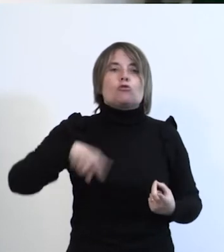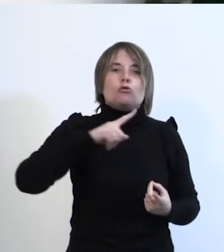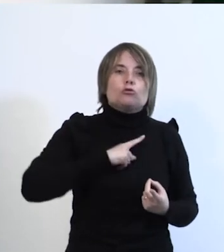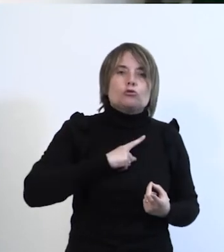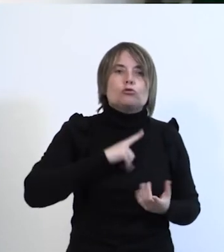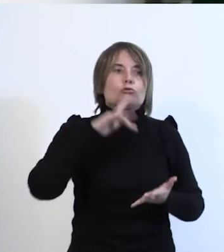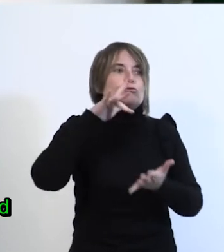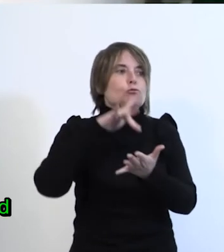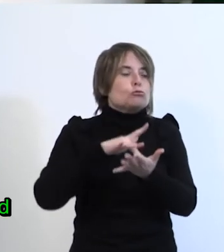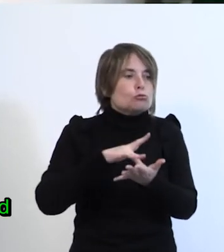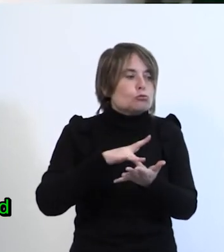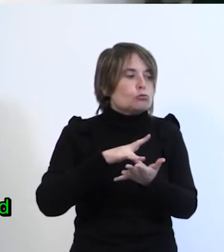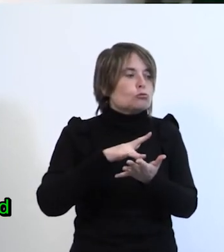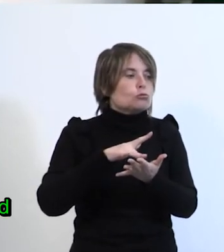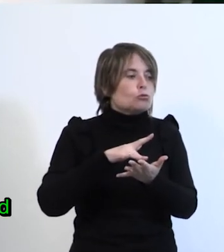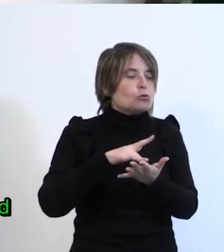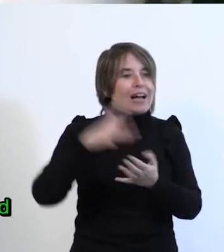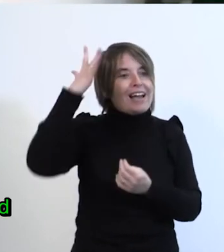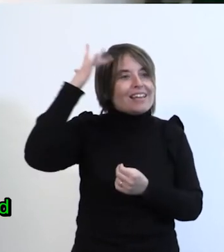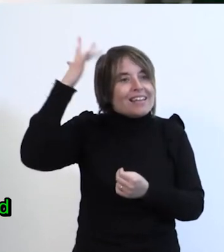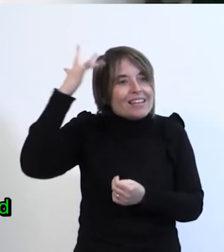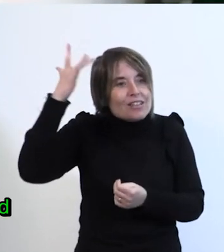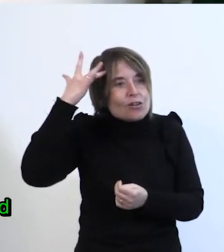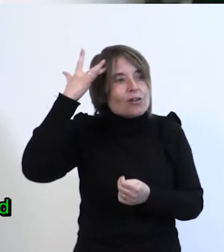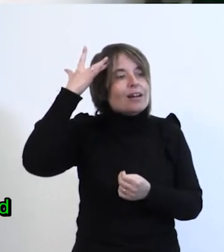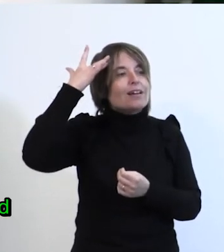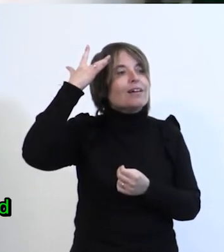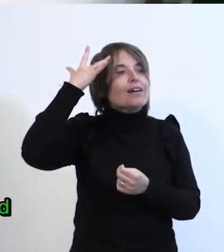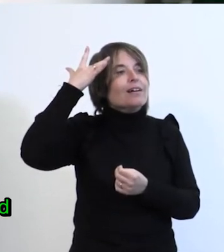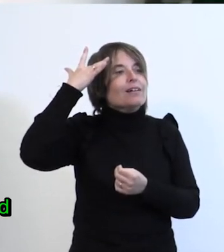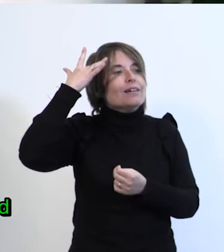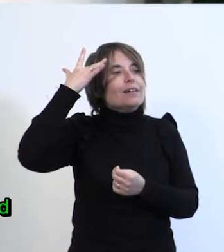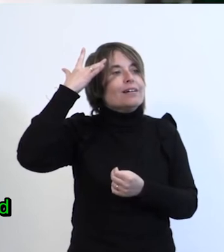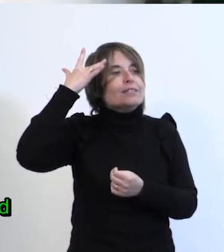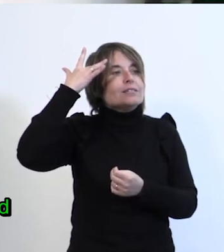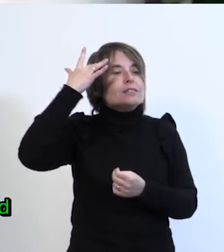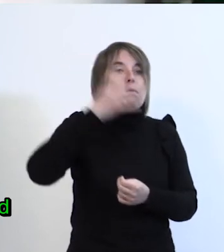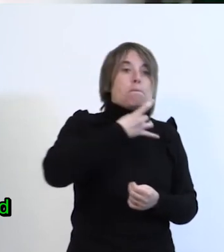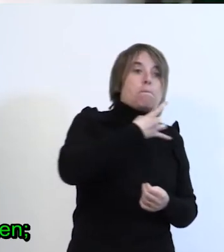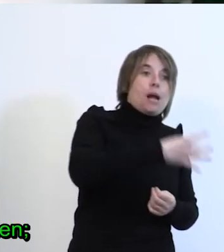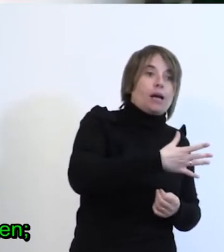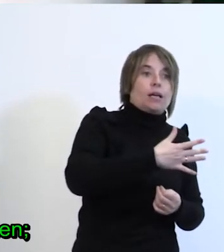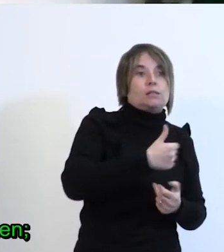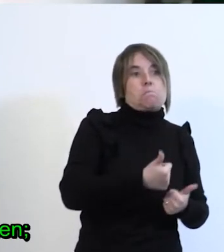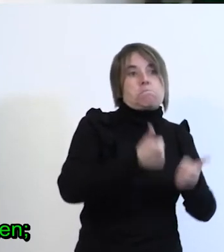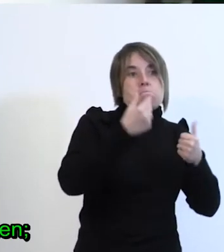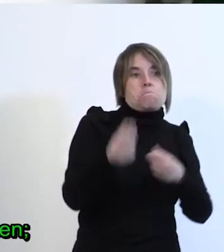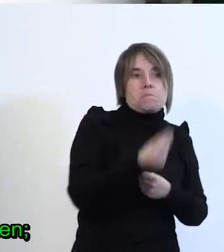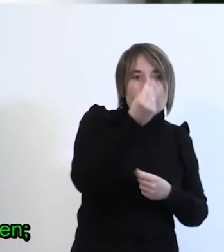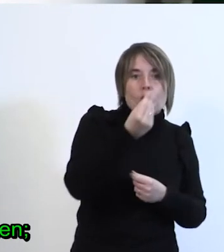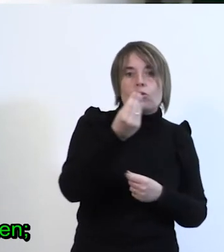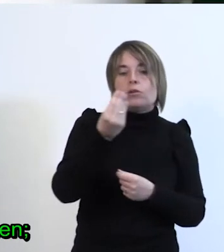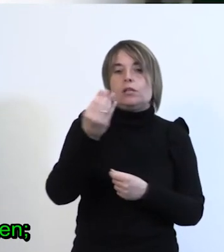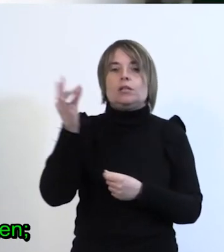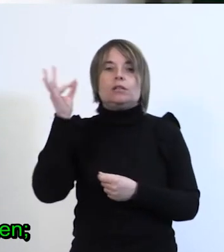sido privilegiadas por las ideologías de la blanquitud frente a las negras, y que está bien que las